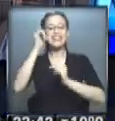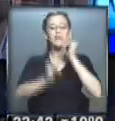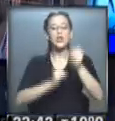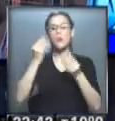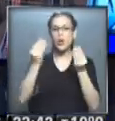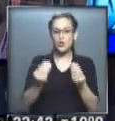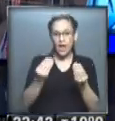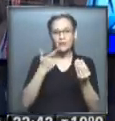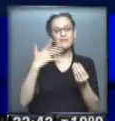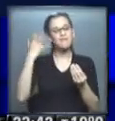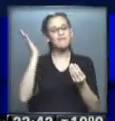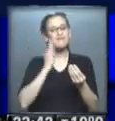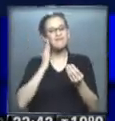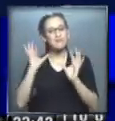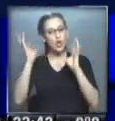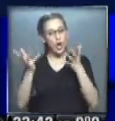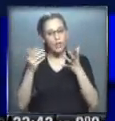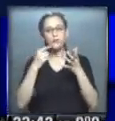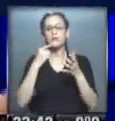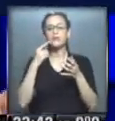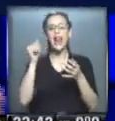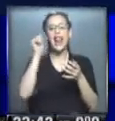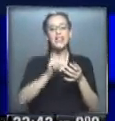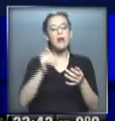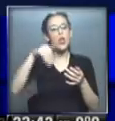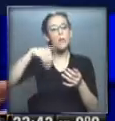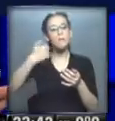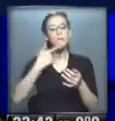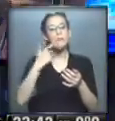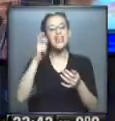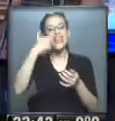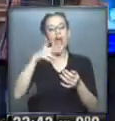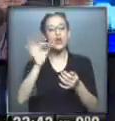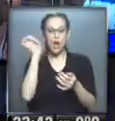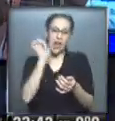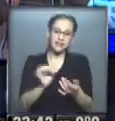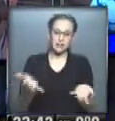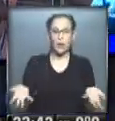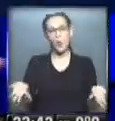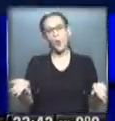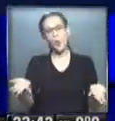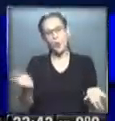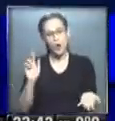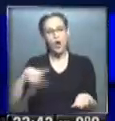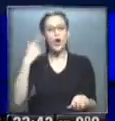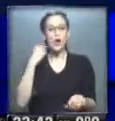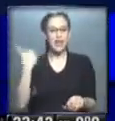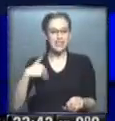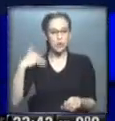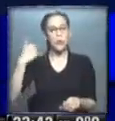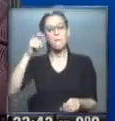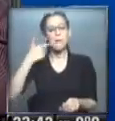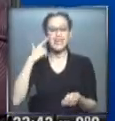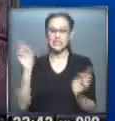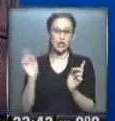Martino para que no se lesione, para cuidarlo. Y el que se lesionó fue Mascherano, que chocó con Busquets en una jugada. Era otro argentino, pero bueno, cambié.